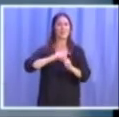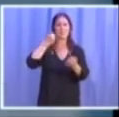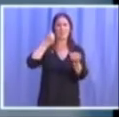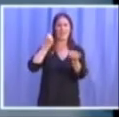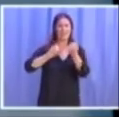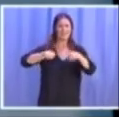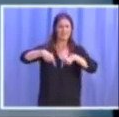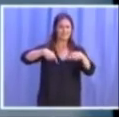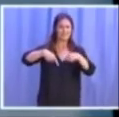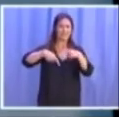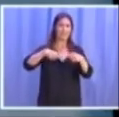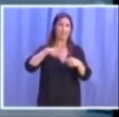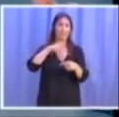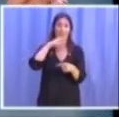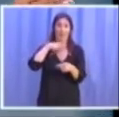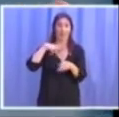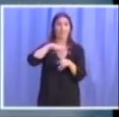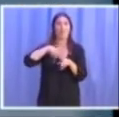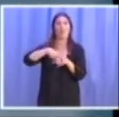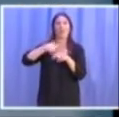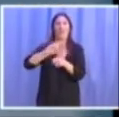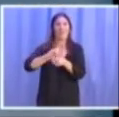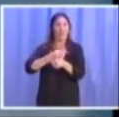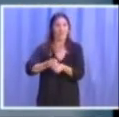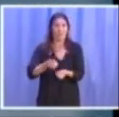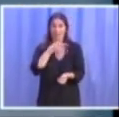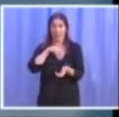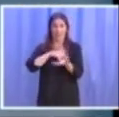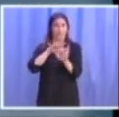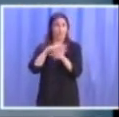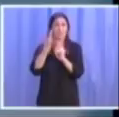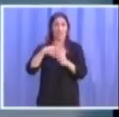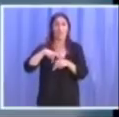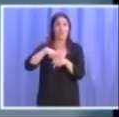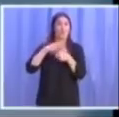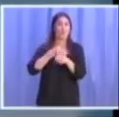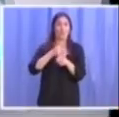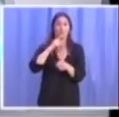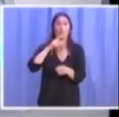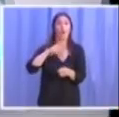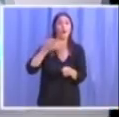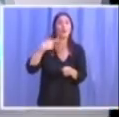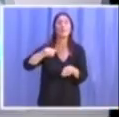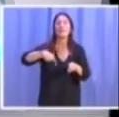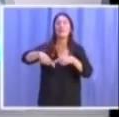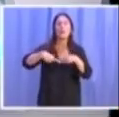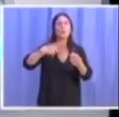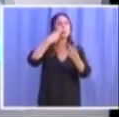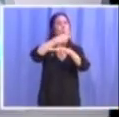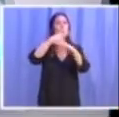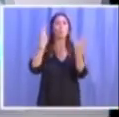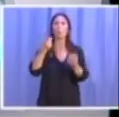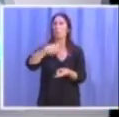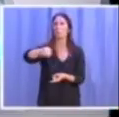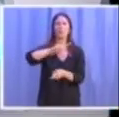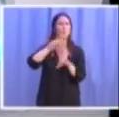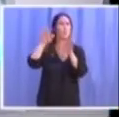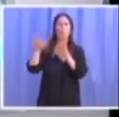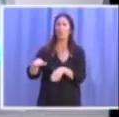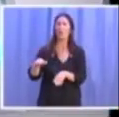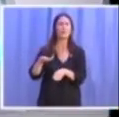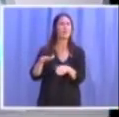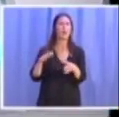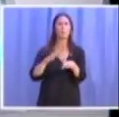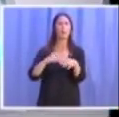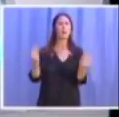desde finales del siglo XX, clarísimamente. No, transporte público, transporte público. Lo que pasa es que ustedes no apuestan por lo público,